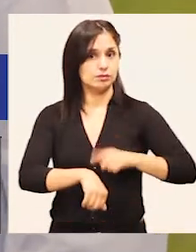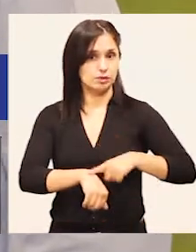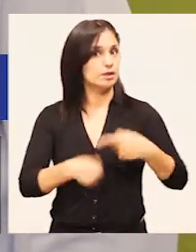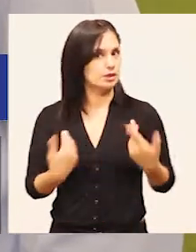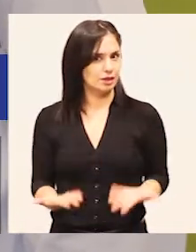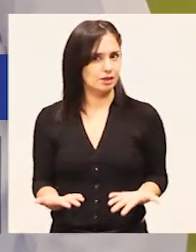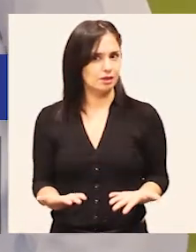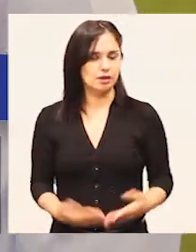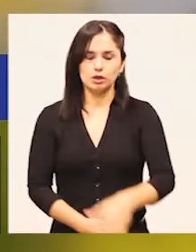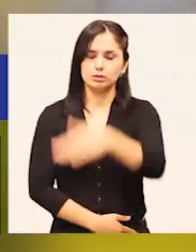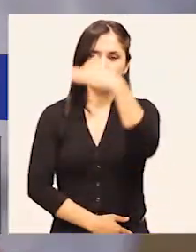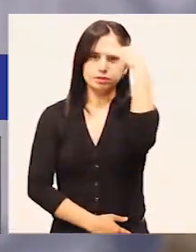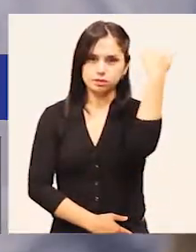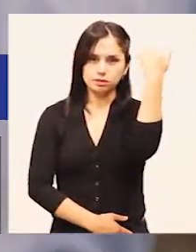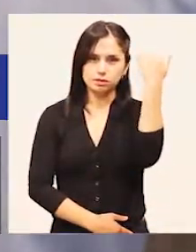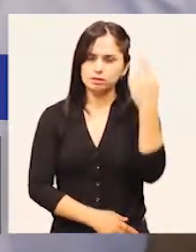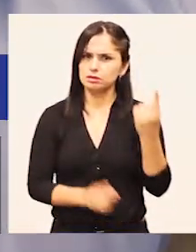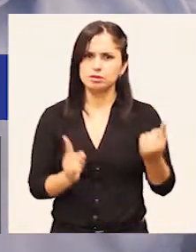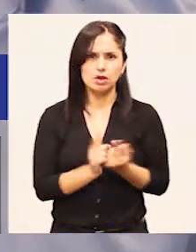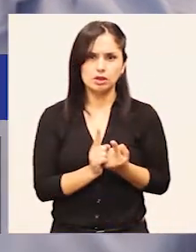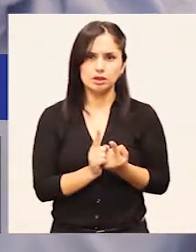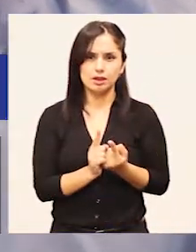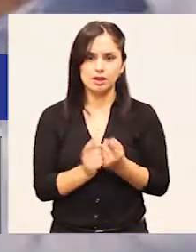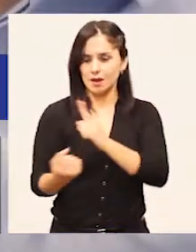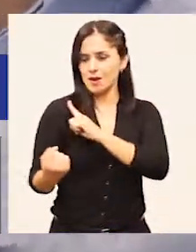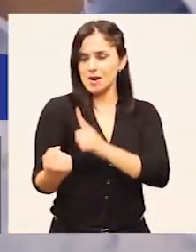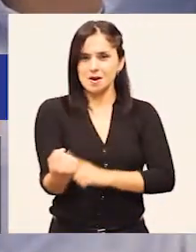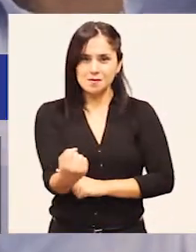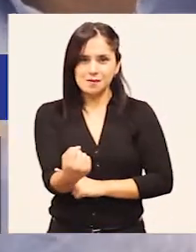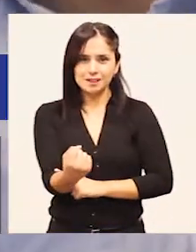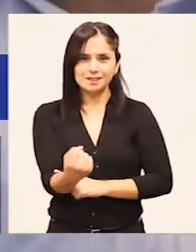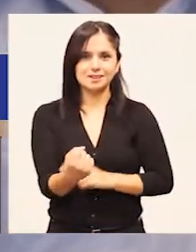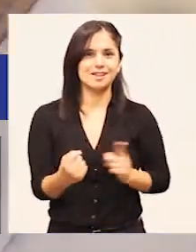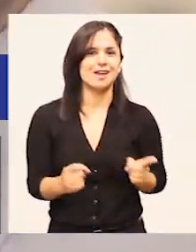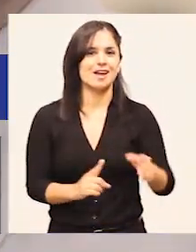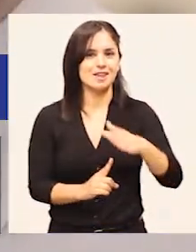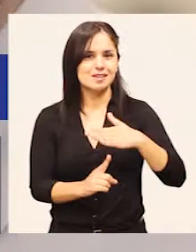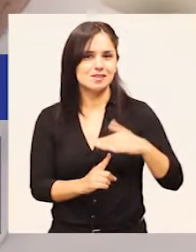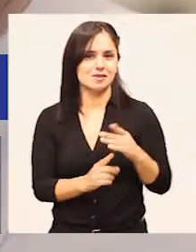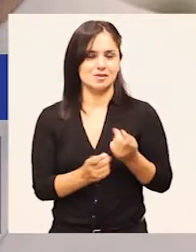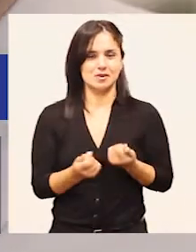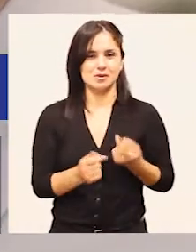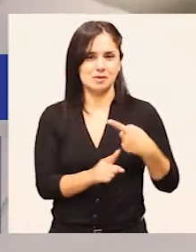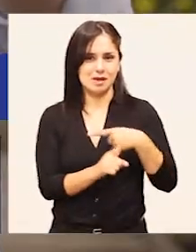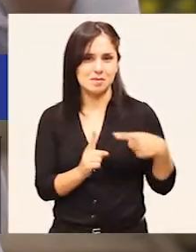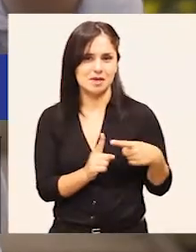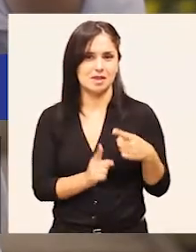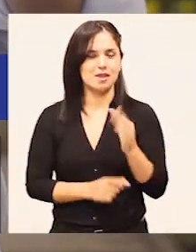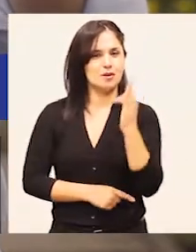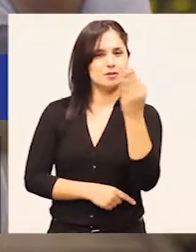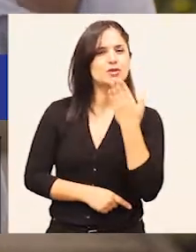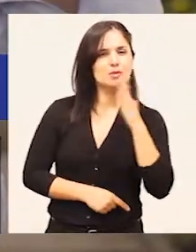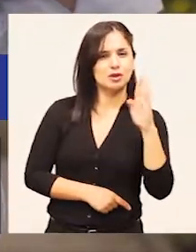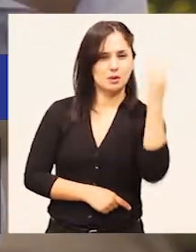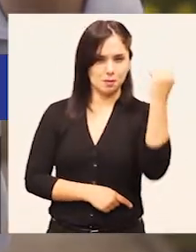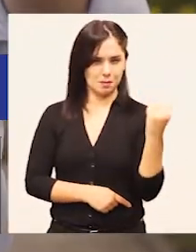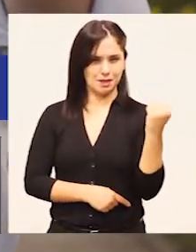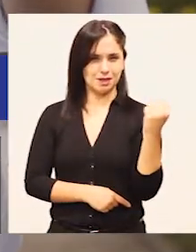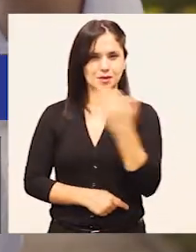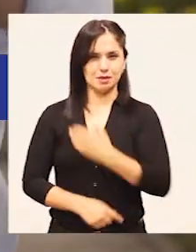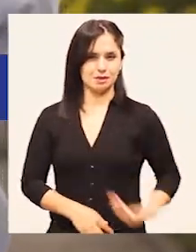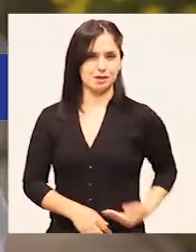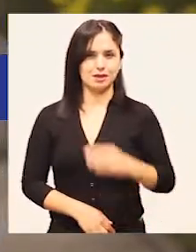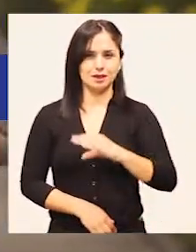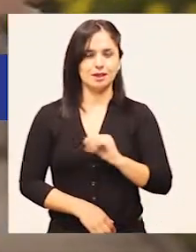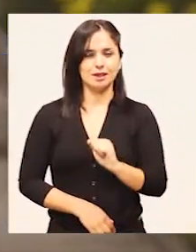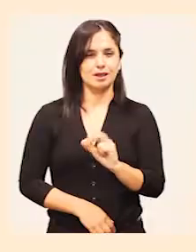hora. Estamos chatos. Hazla corta. Con la fuerza de la clase media, vienen tiempos mejores para Chile. Piñera, presidente. Carter,